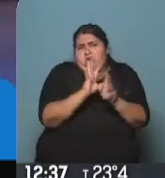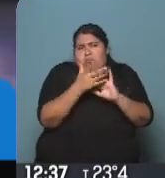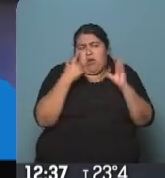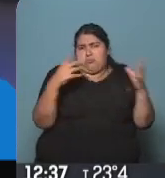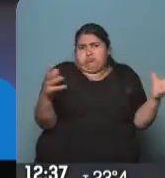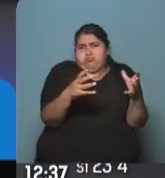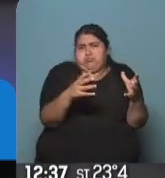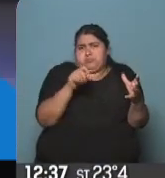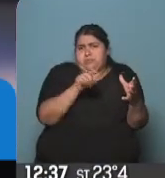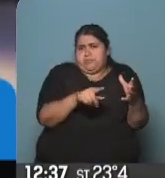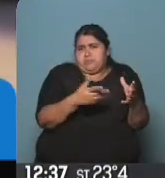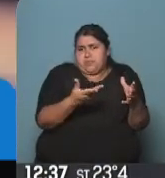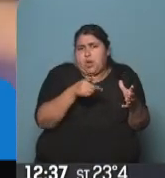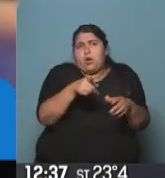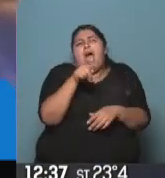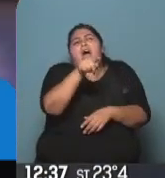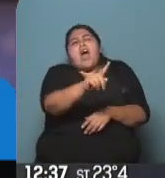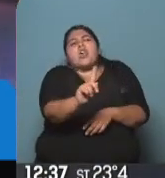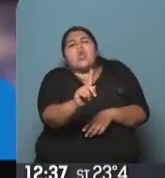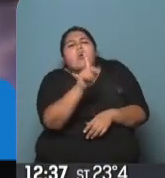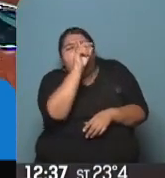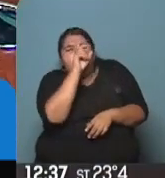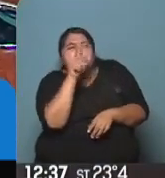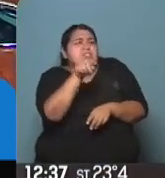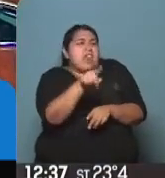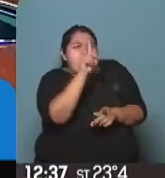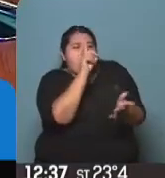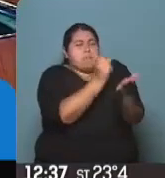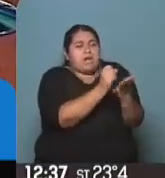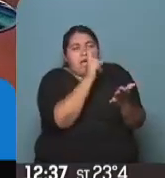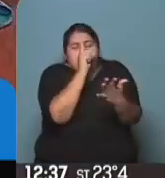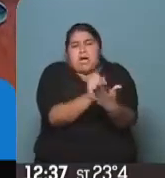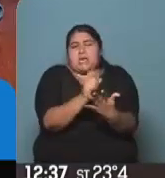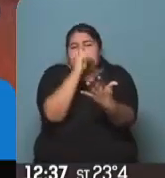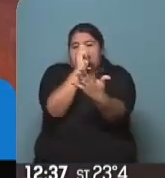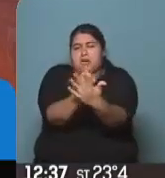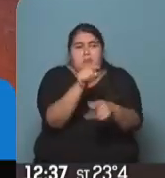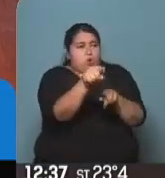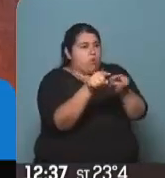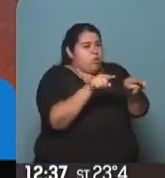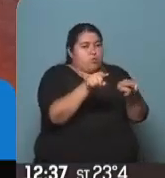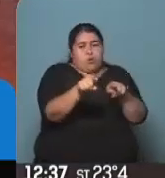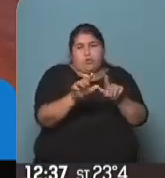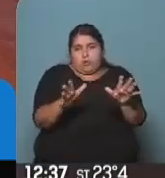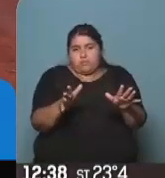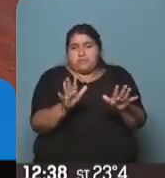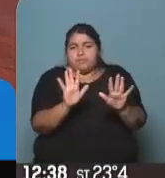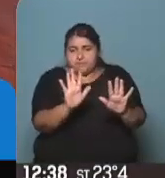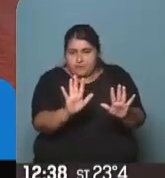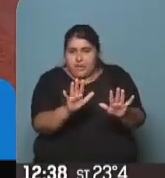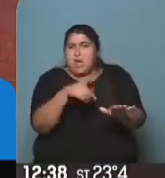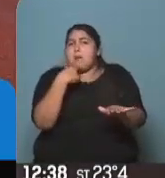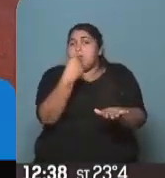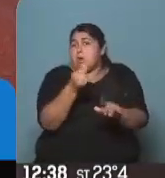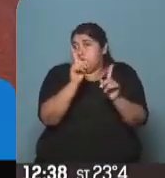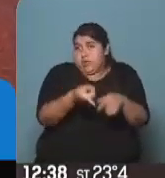vos estuviste en el Borda, vos estuviste en el Pereira. Debería cambiar todo, o sea, ¿no? ¿Qué es lo que ha fallado, Cuando uno lee la nueva ley, y pensamos